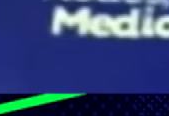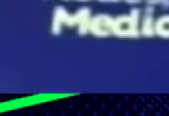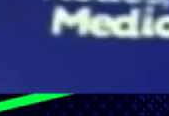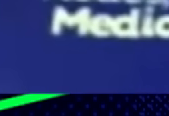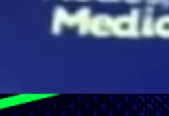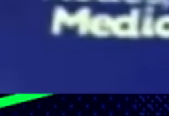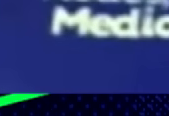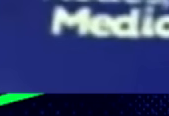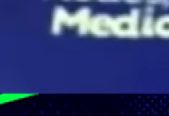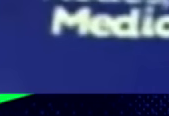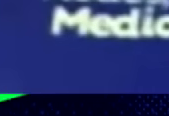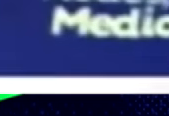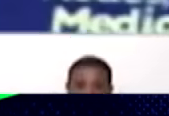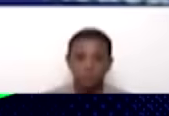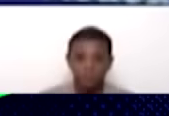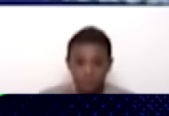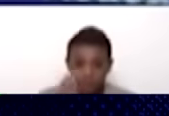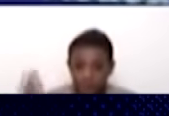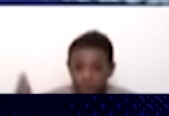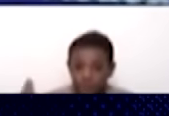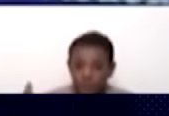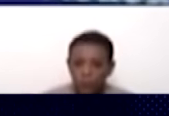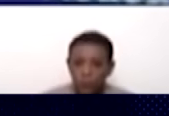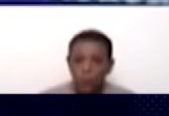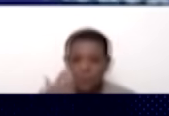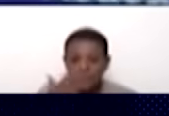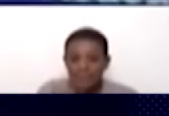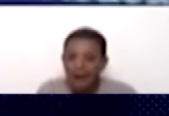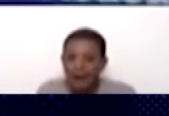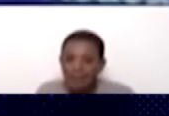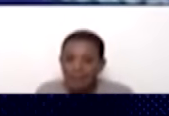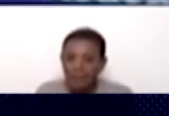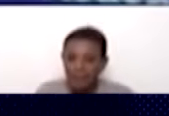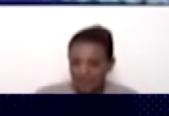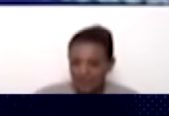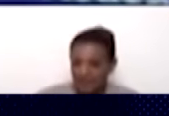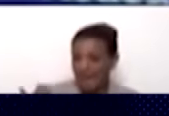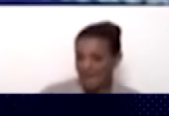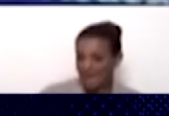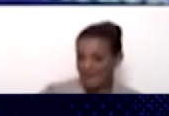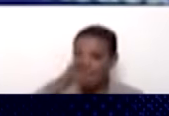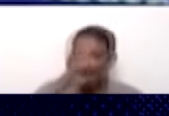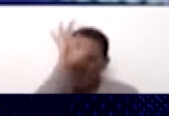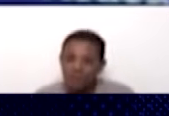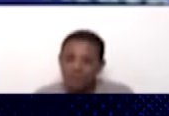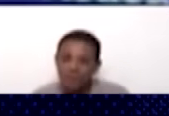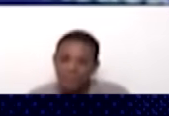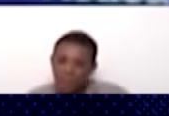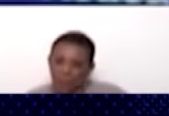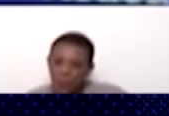presidenciales y como ya se preveía con las estadísticas de las